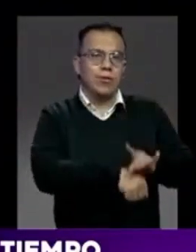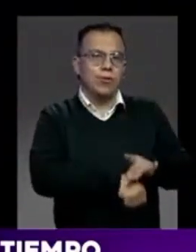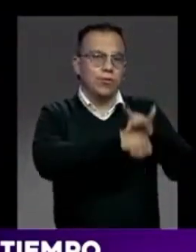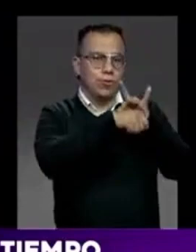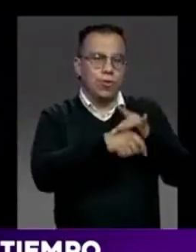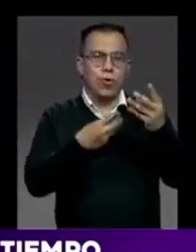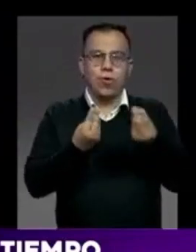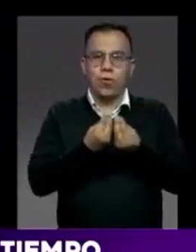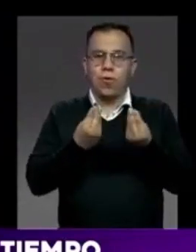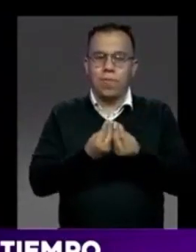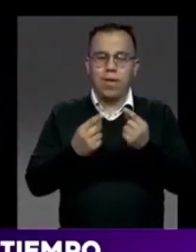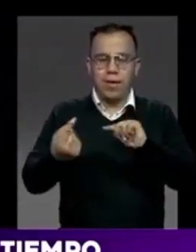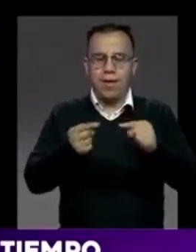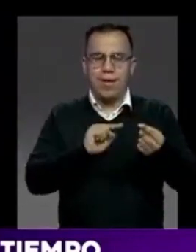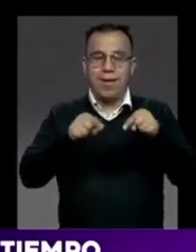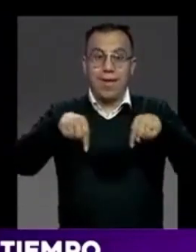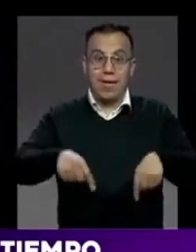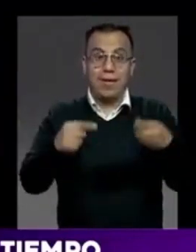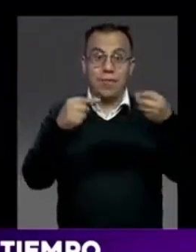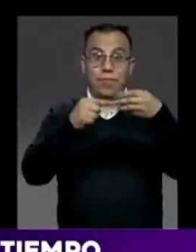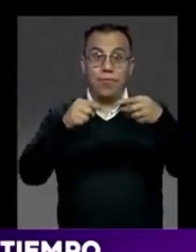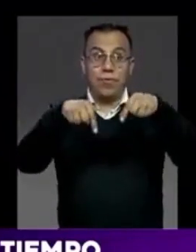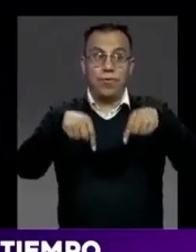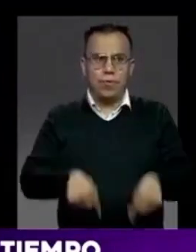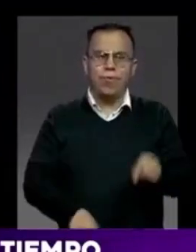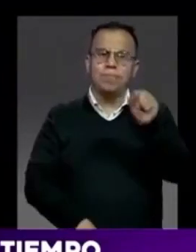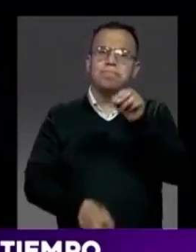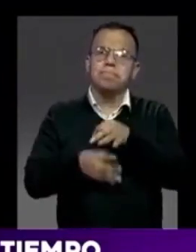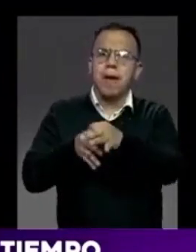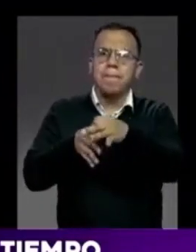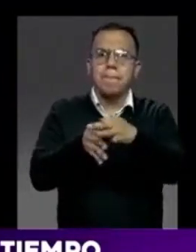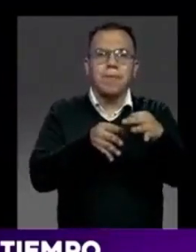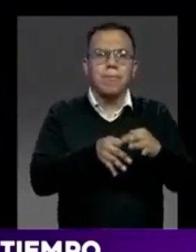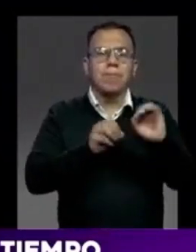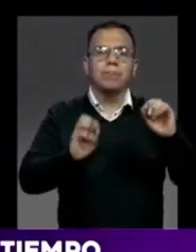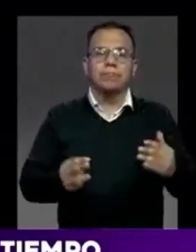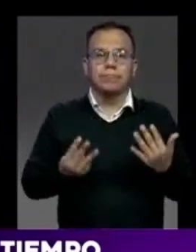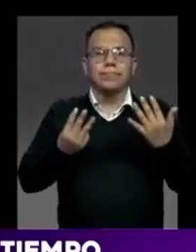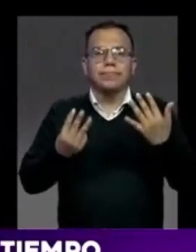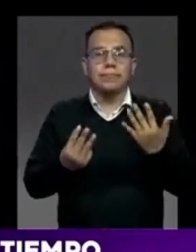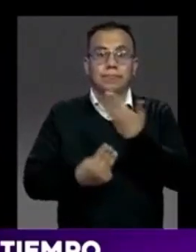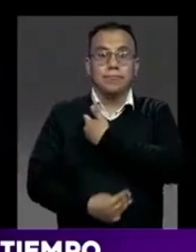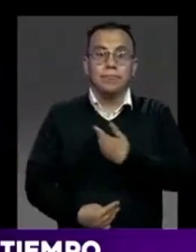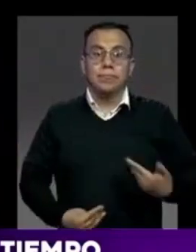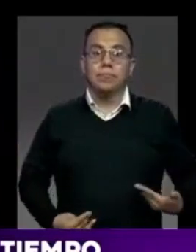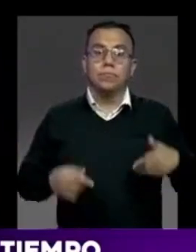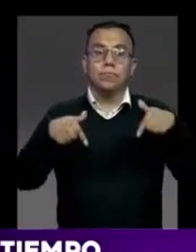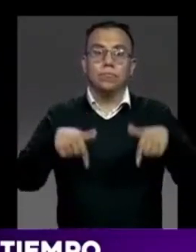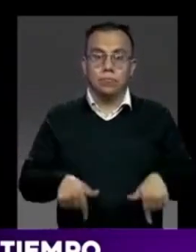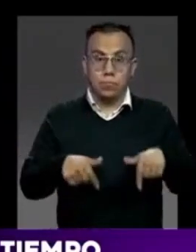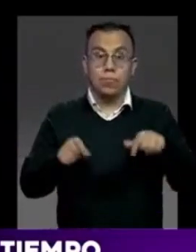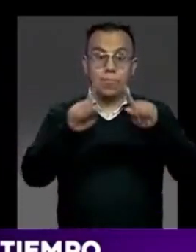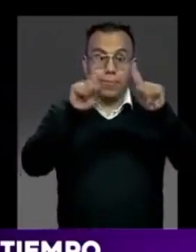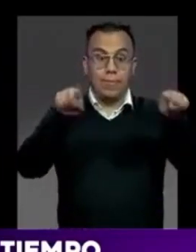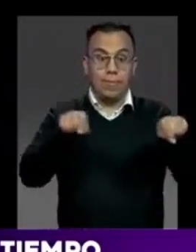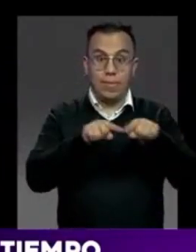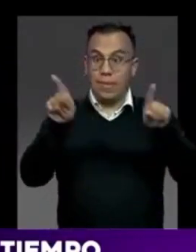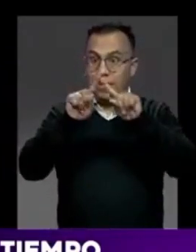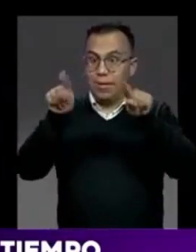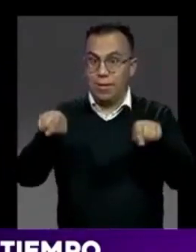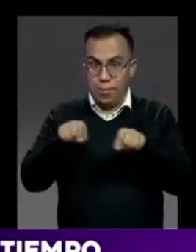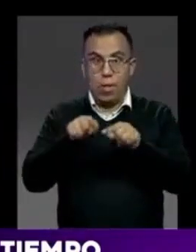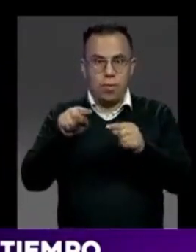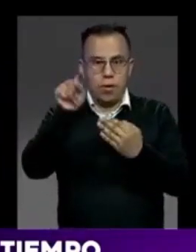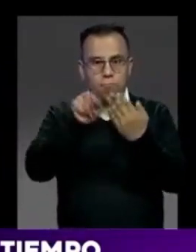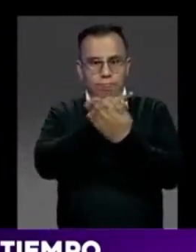colega hoy en el debate pero decirle a fedemunicipios que aquí hay ocho candidatos a la presidencia de la república en el tarjetón y que